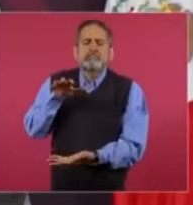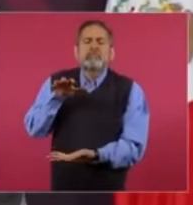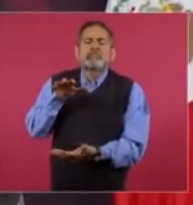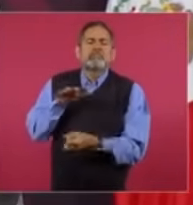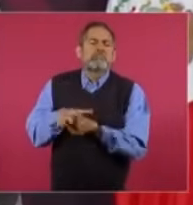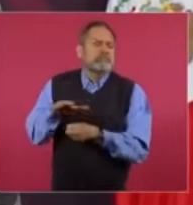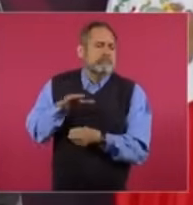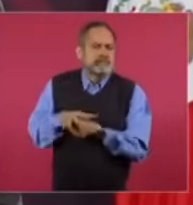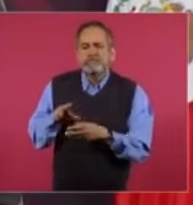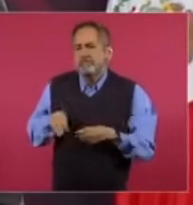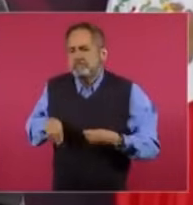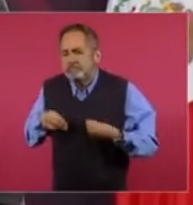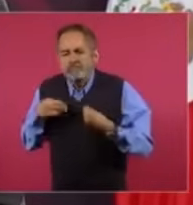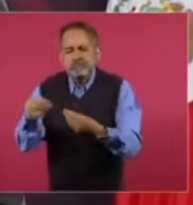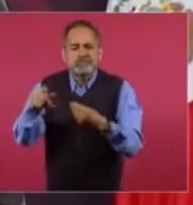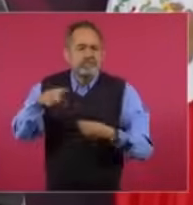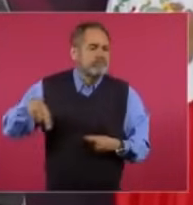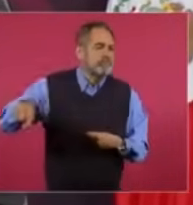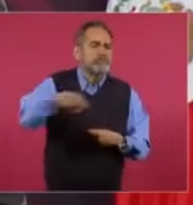apoyar al pueblo.